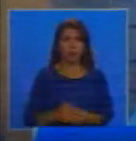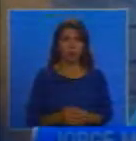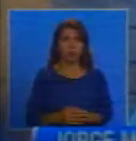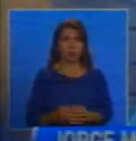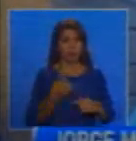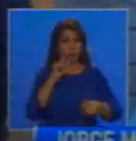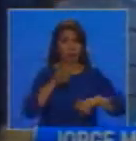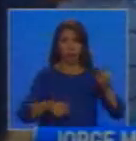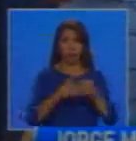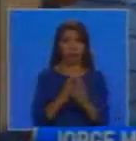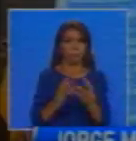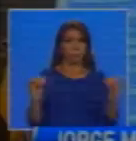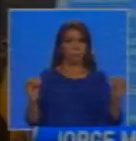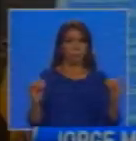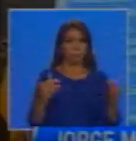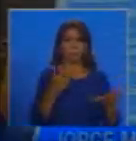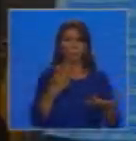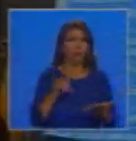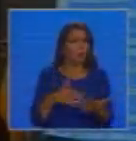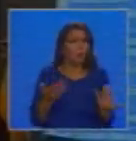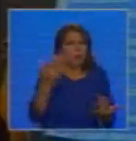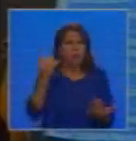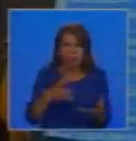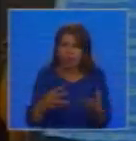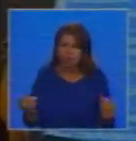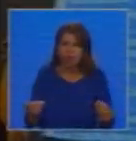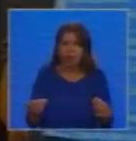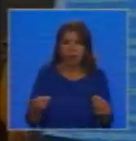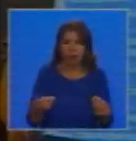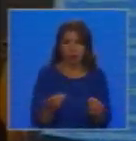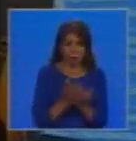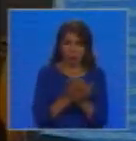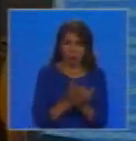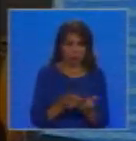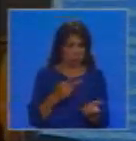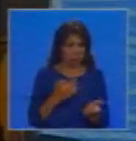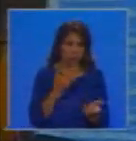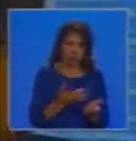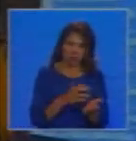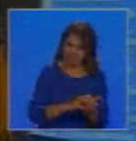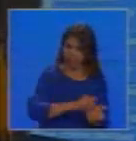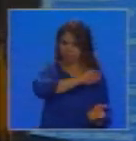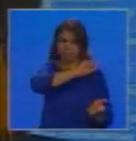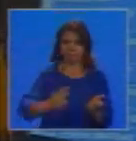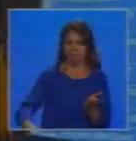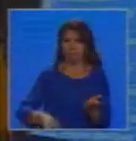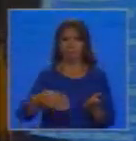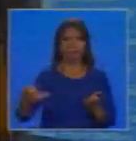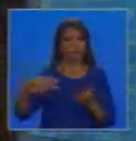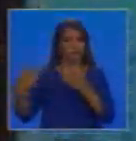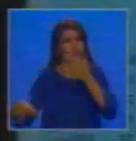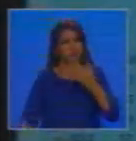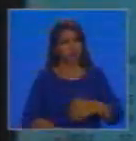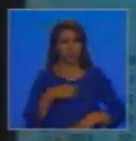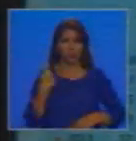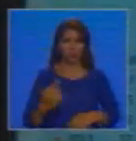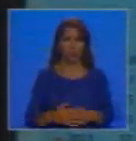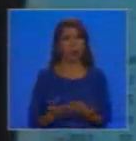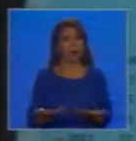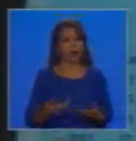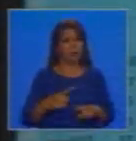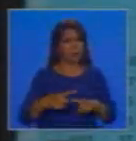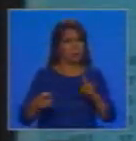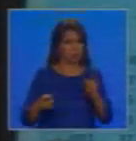¿Por qué han desaparecido? Porque lo han tirado al agua. Por su parte, la Armada del Ecuador presenta cifras que dicen lo contrario. Más bien, estas indican que la